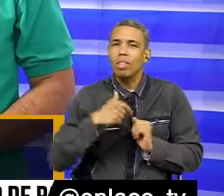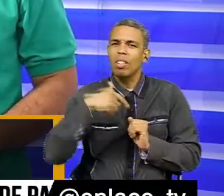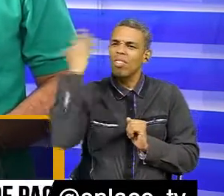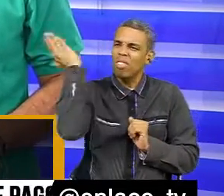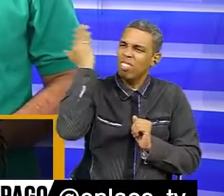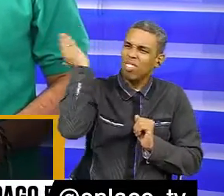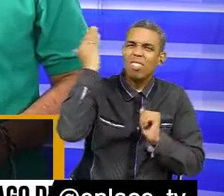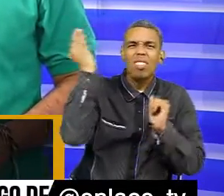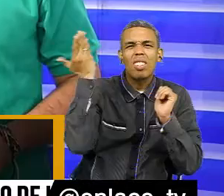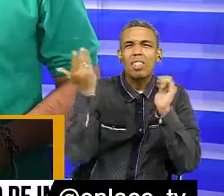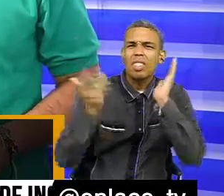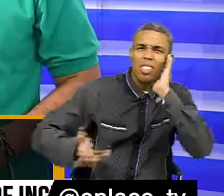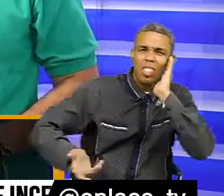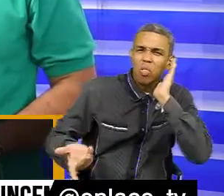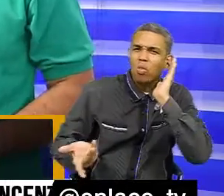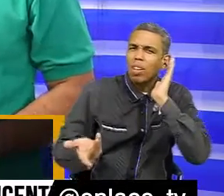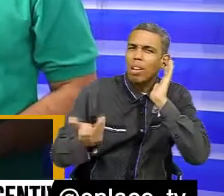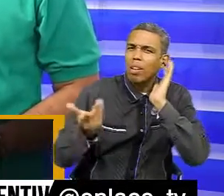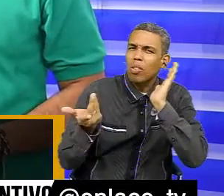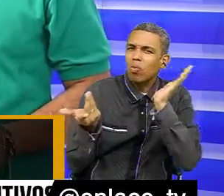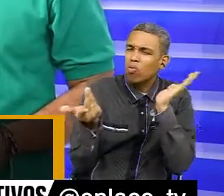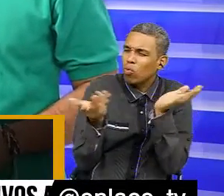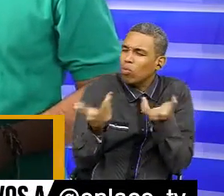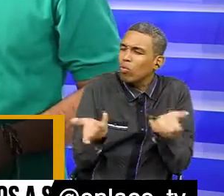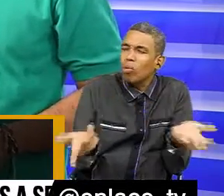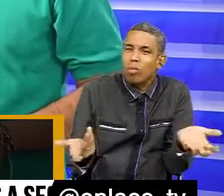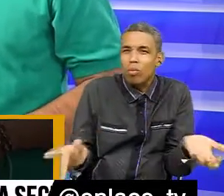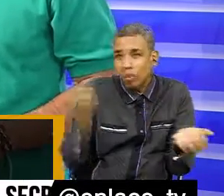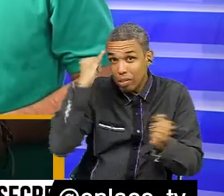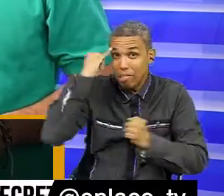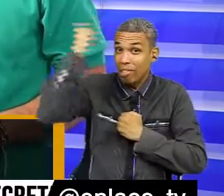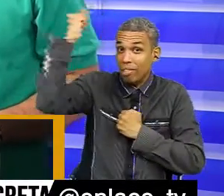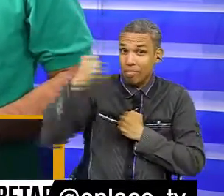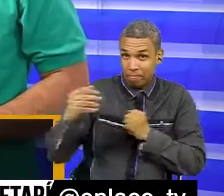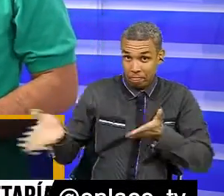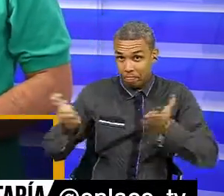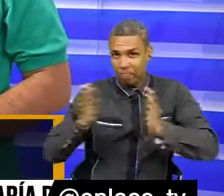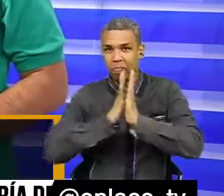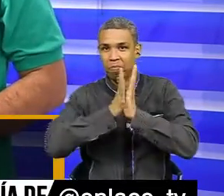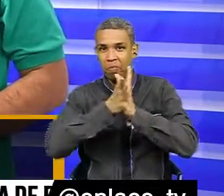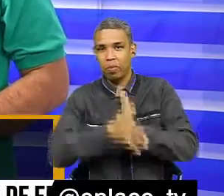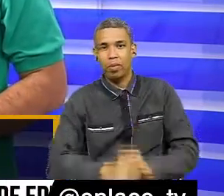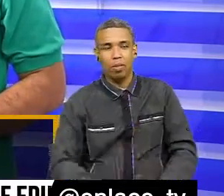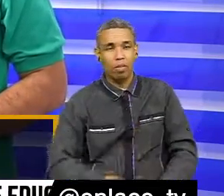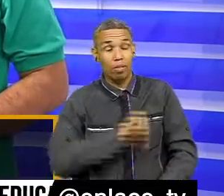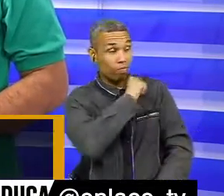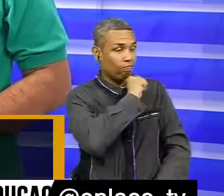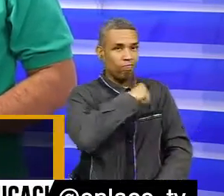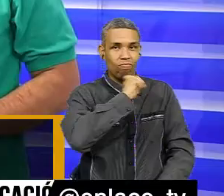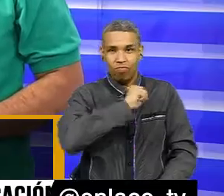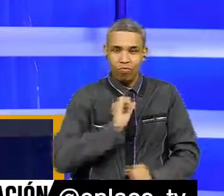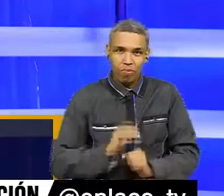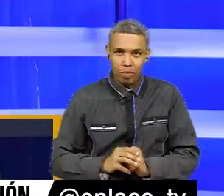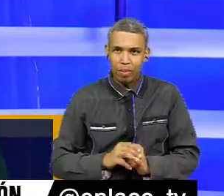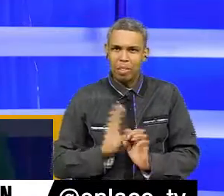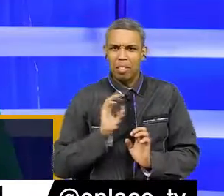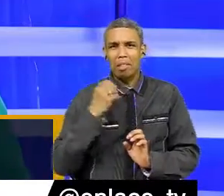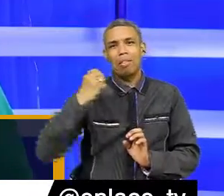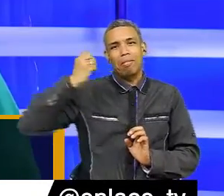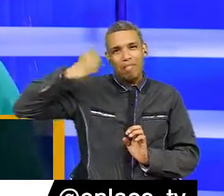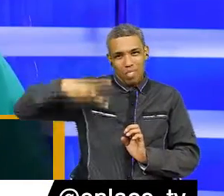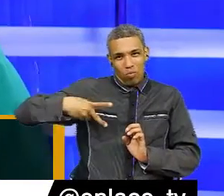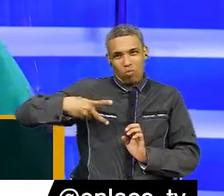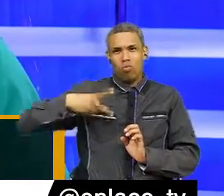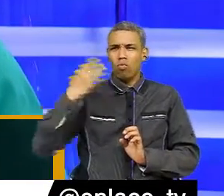cine hecho con celulares, un festival bastante novedoso en realidad. Sí, este es el marco del segundo festival Smart Films hecho con